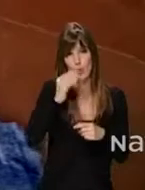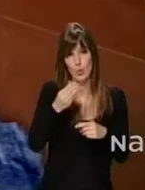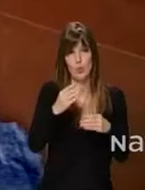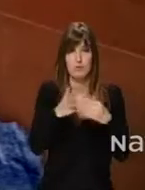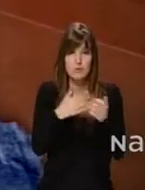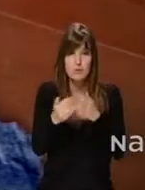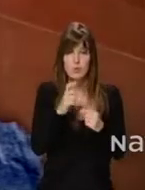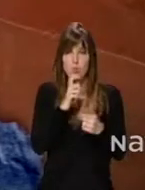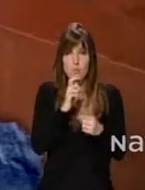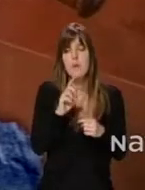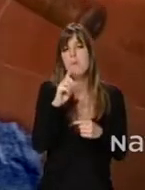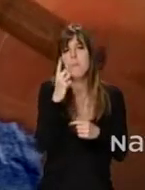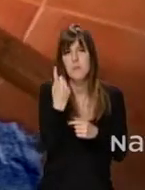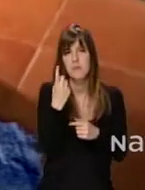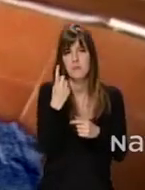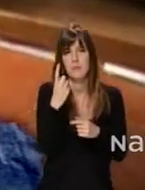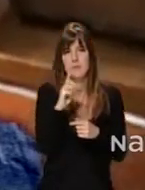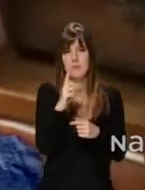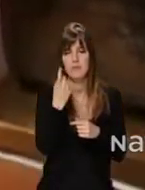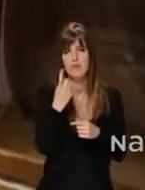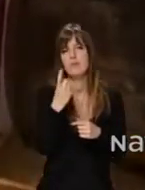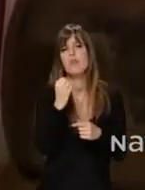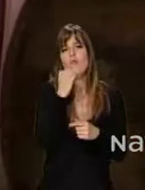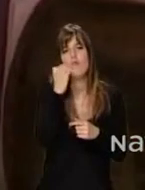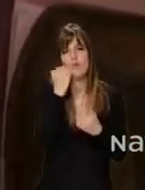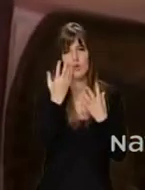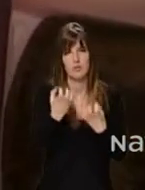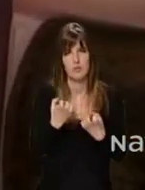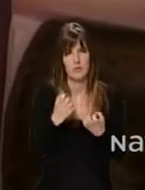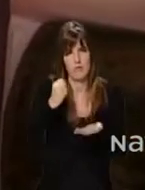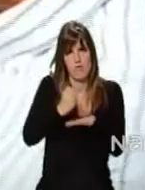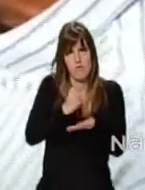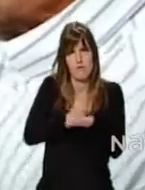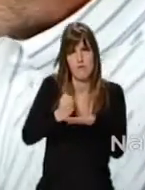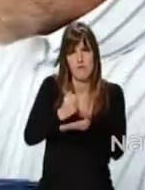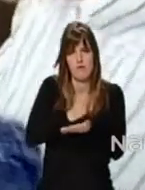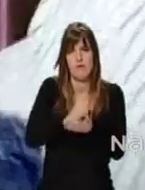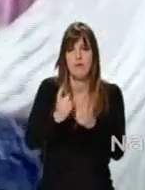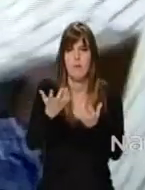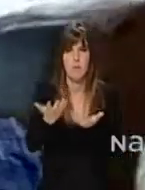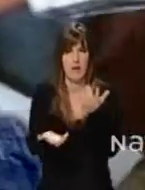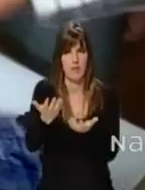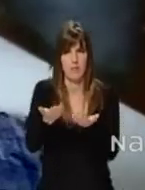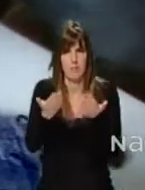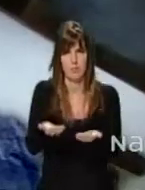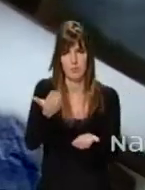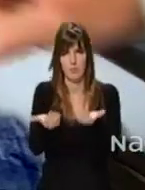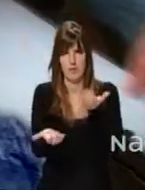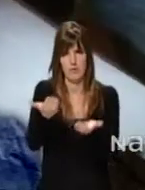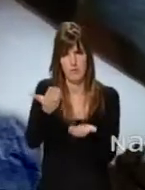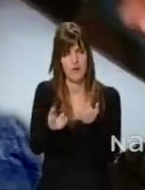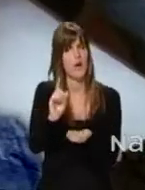Inicialmente lo que hacemos es moler los frutos secos y hacerlas pesadas en esta balanza, que seguimos utilizándola.